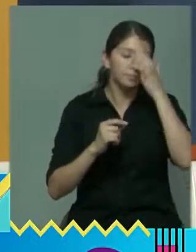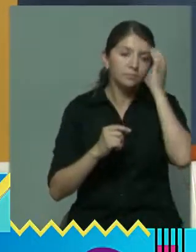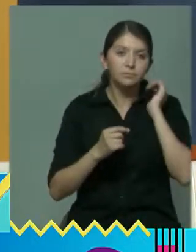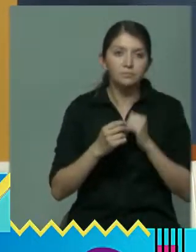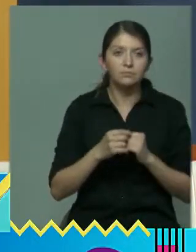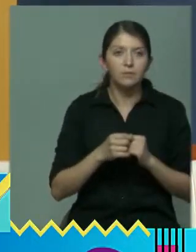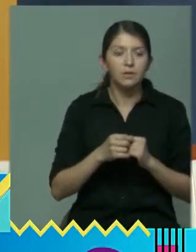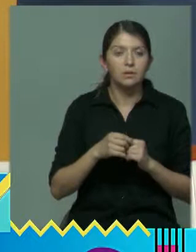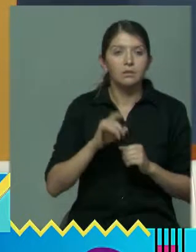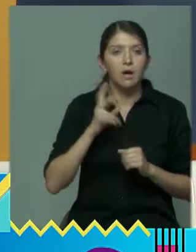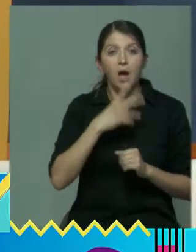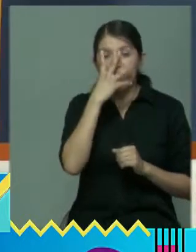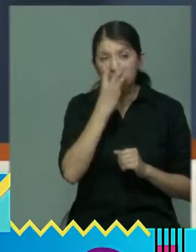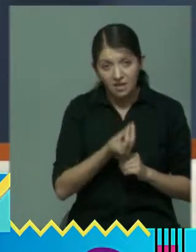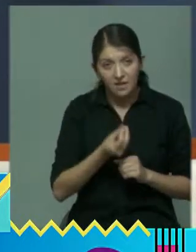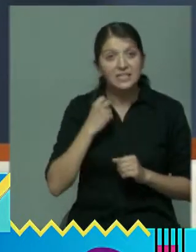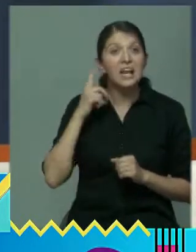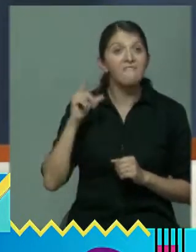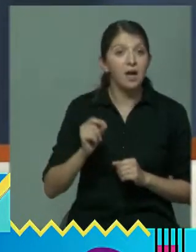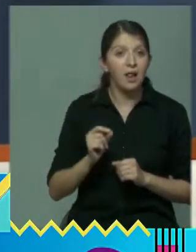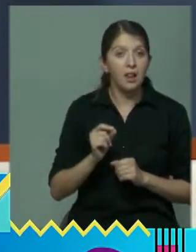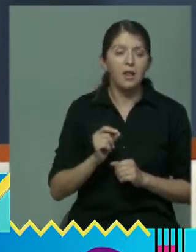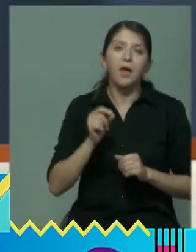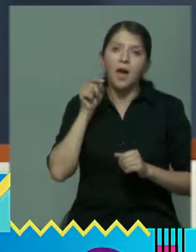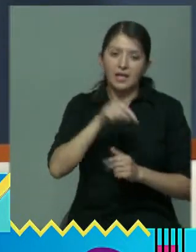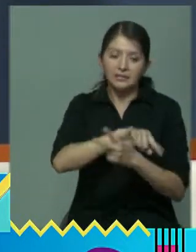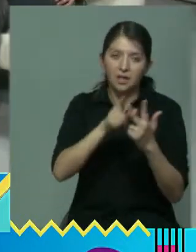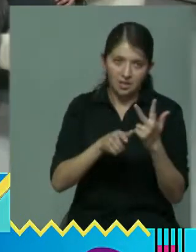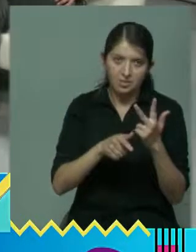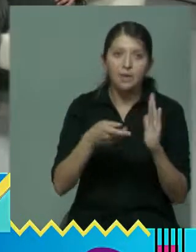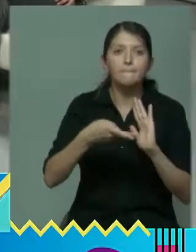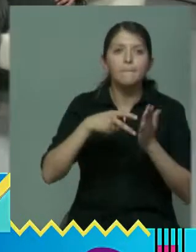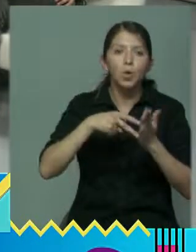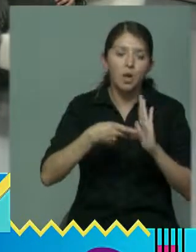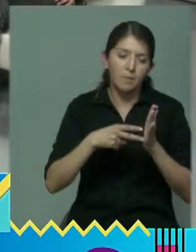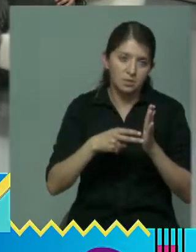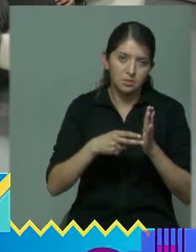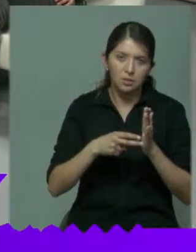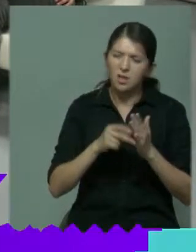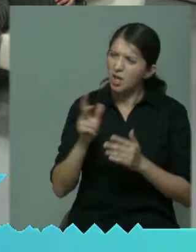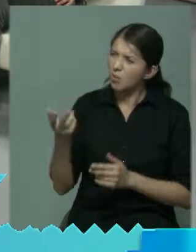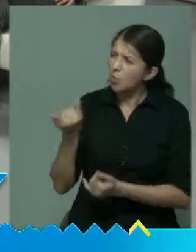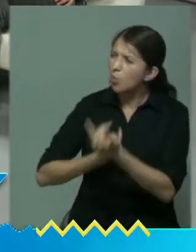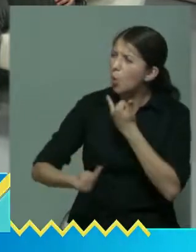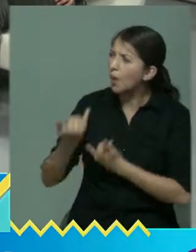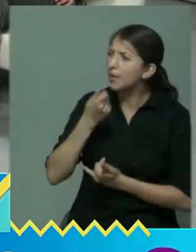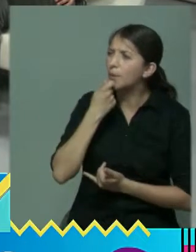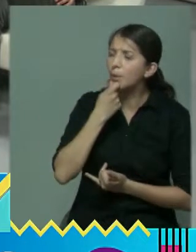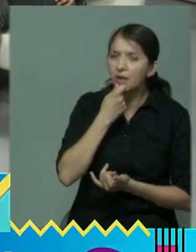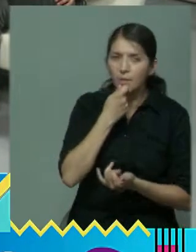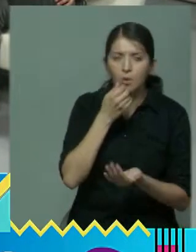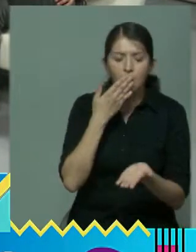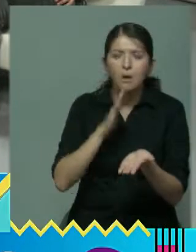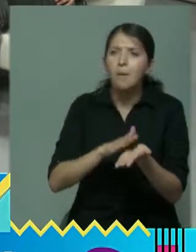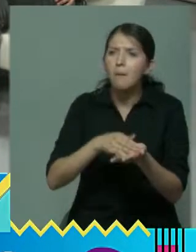todo el sur, siempre algún temita. Sí, que en algún momento nos contaste que hacían panfleteadas. Claro, sí, han llegado por WhatsApp